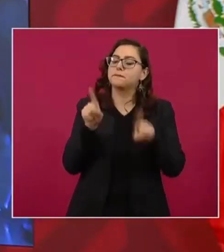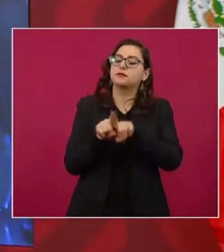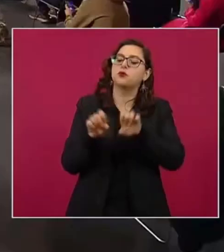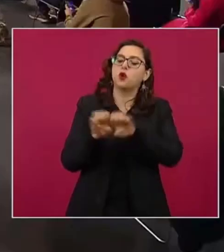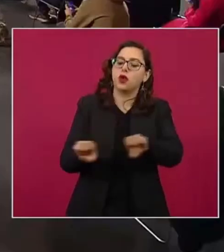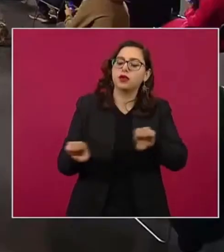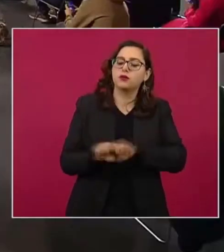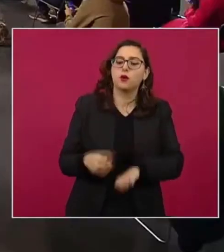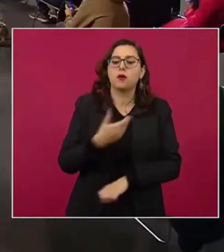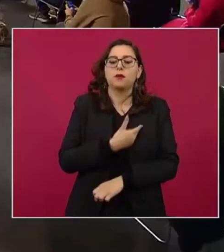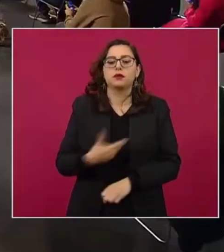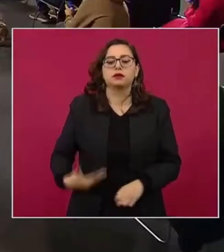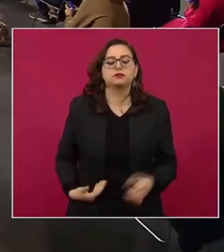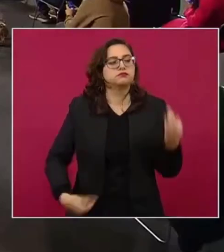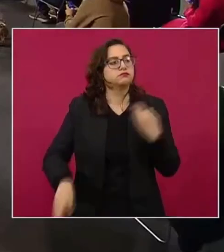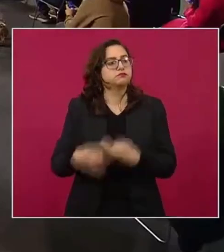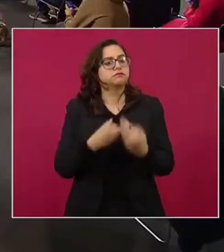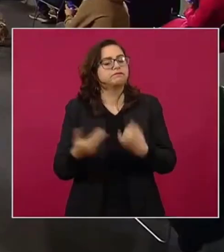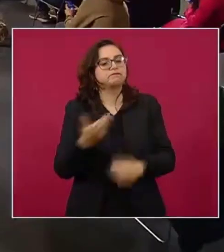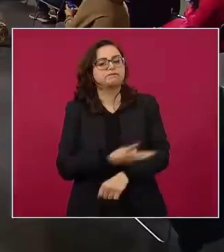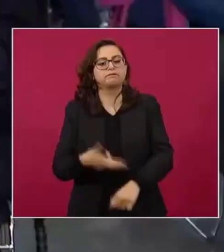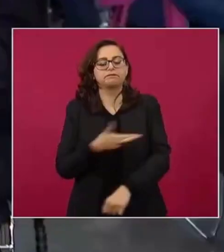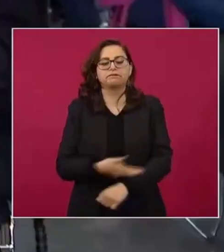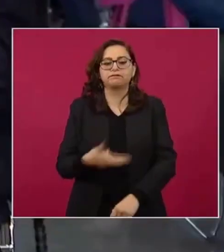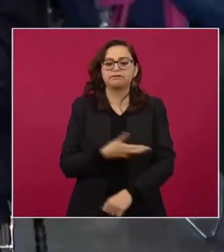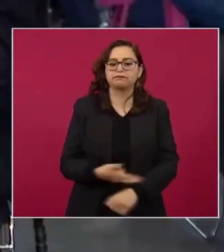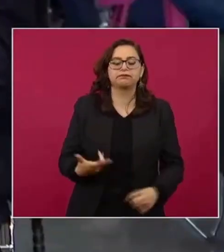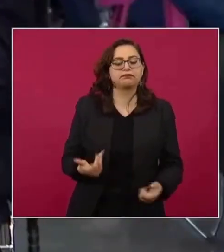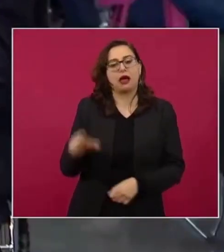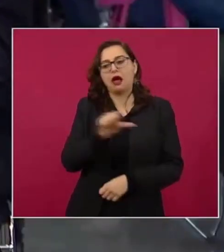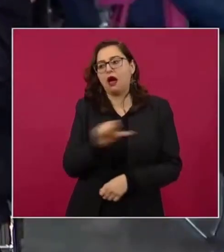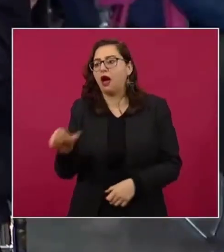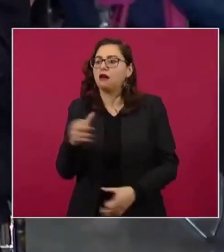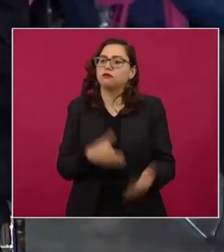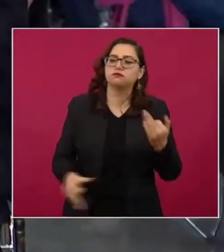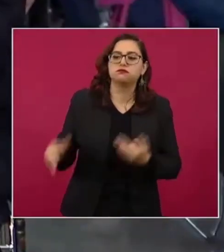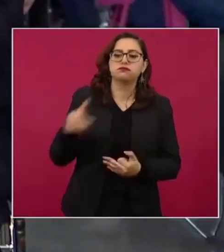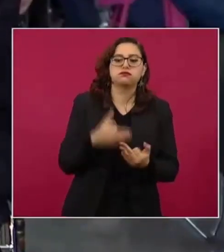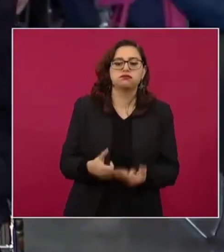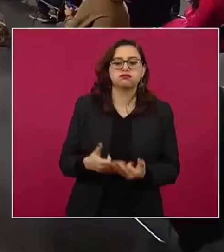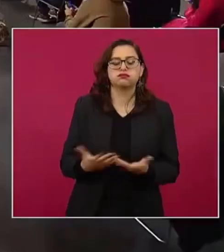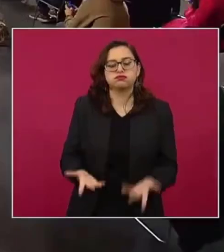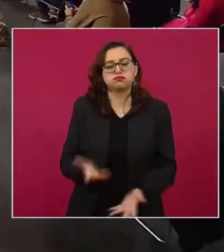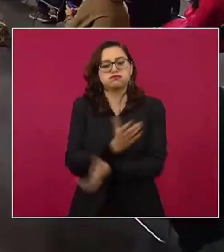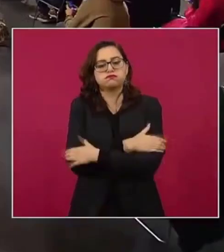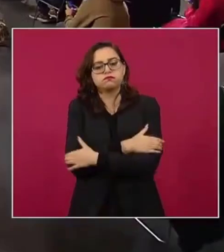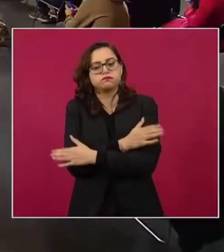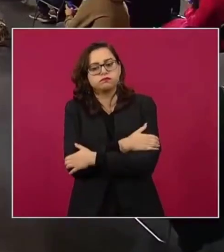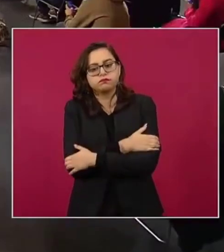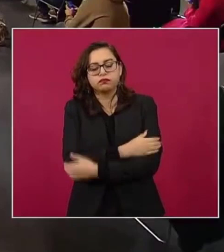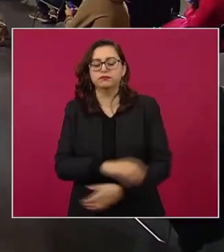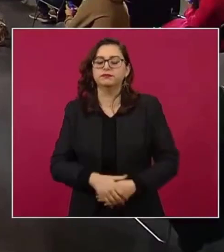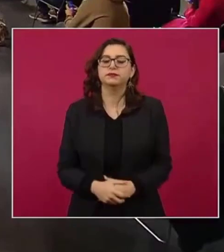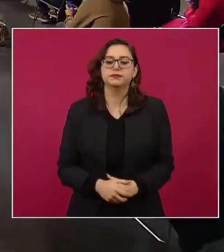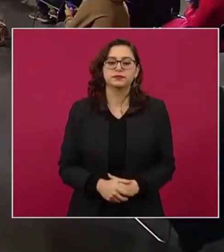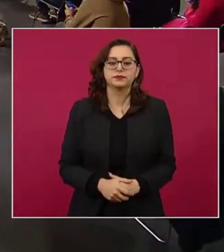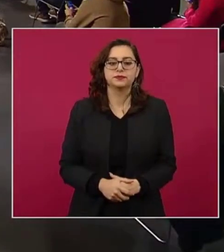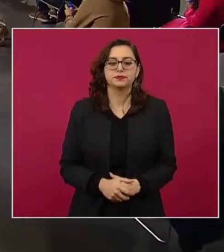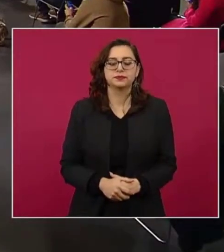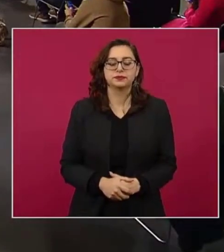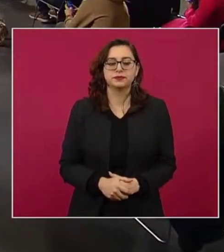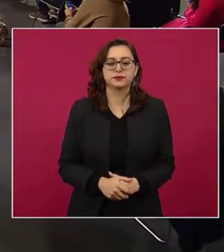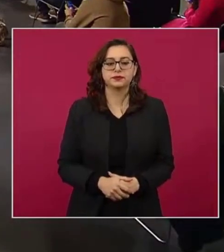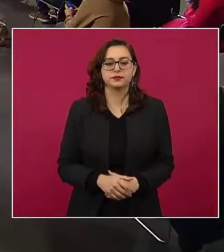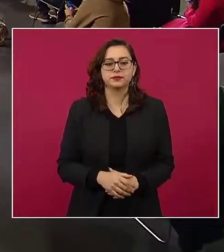que hace posible todas estas condiciones los abrazo desde puebla muchas gracias gobernador le agradecemos